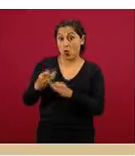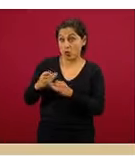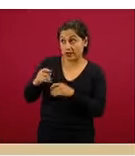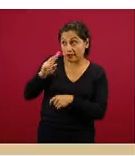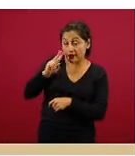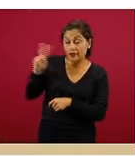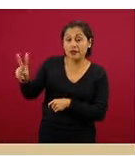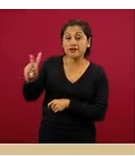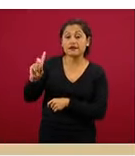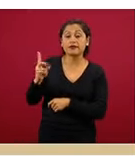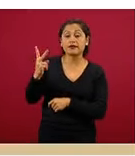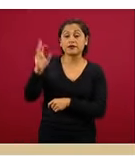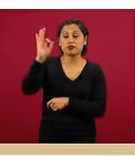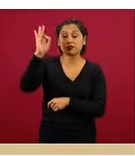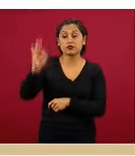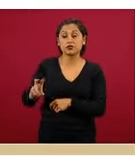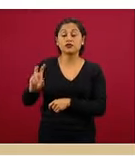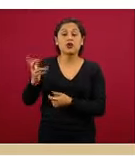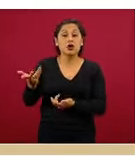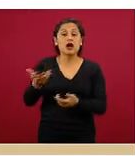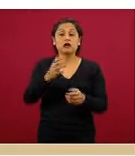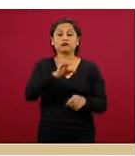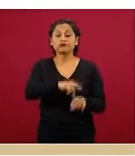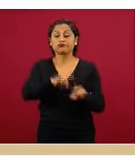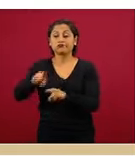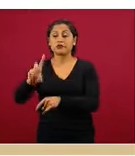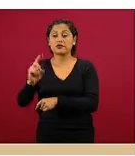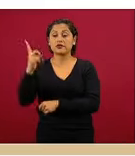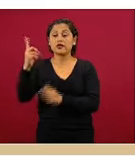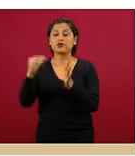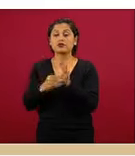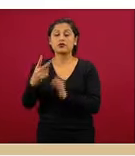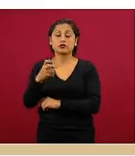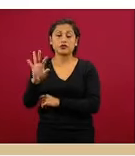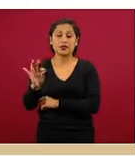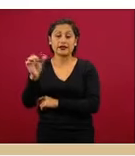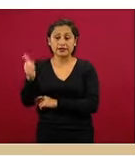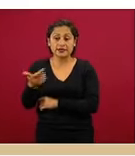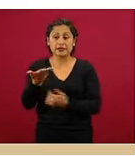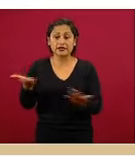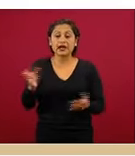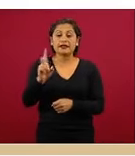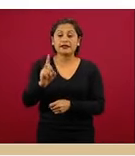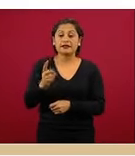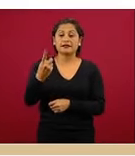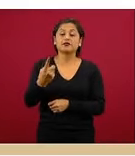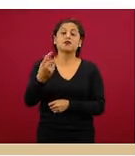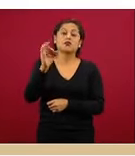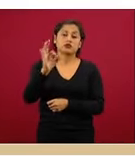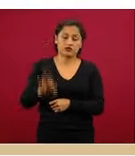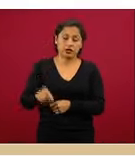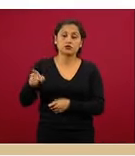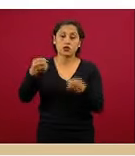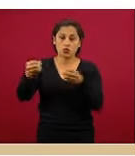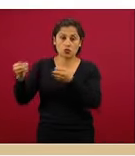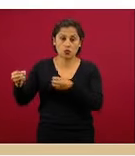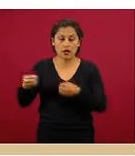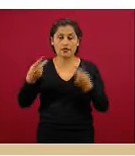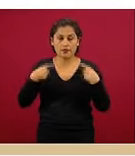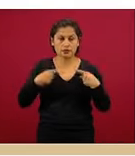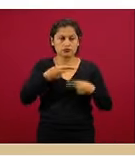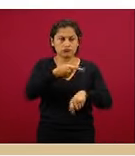las 31.246 camas están ocupadas con personas que padecen COVID o el síndrome clínico de COVID,